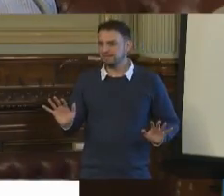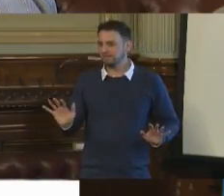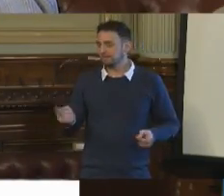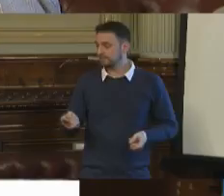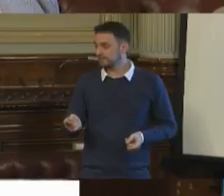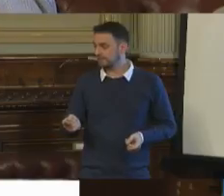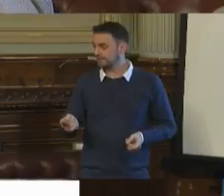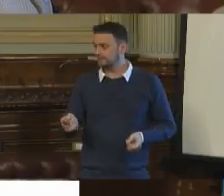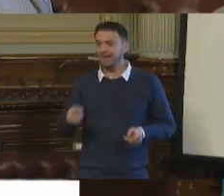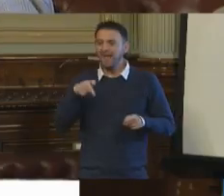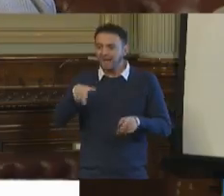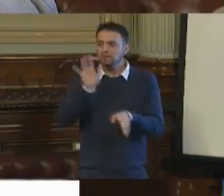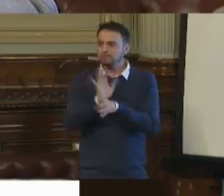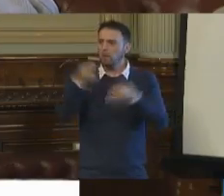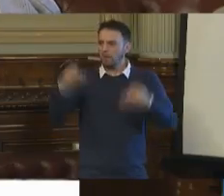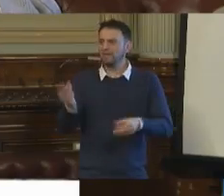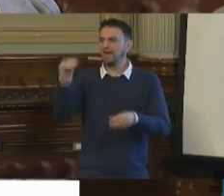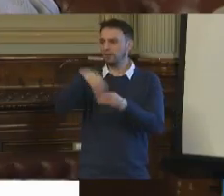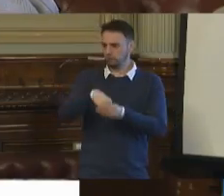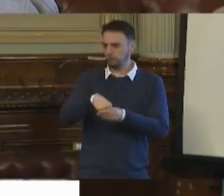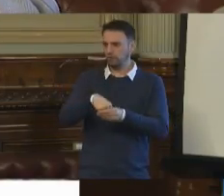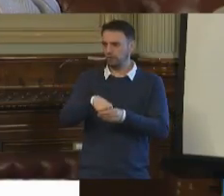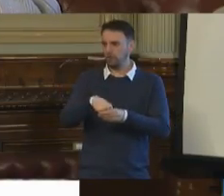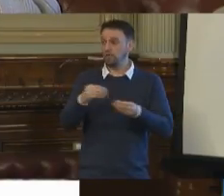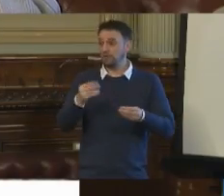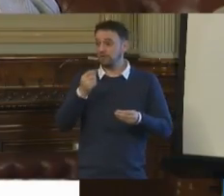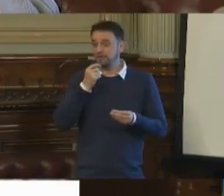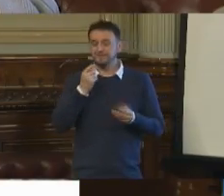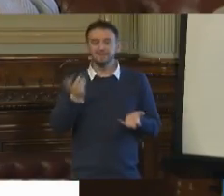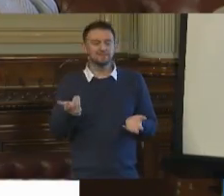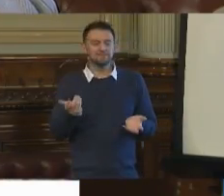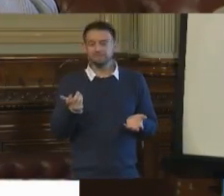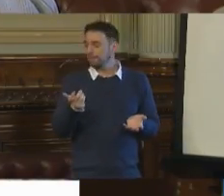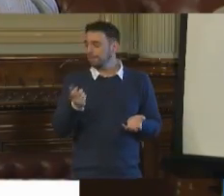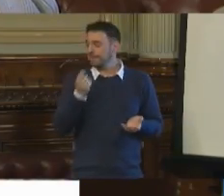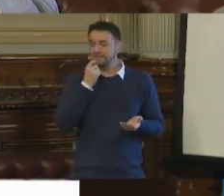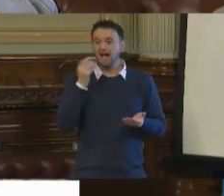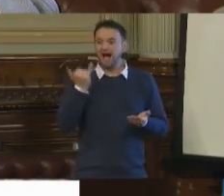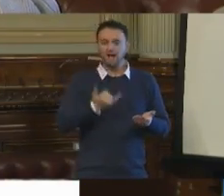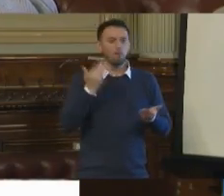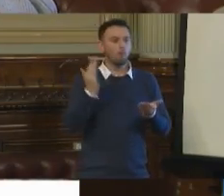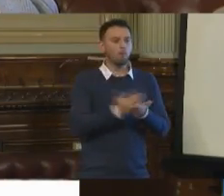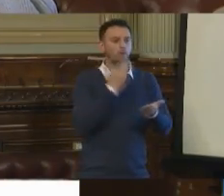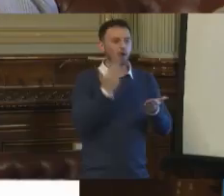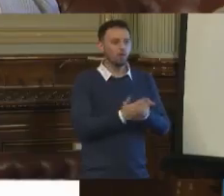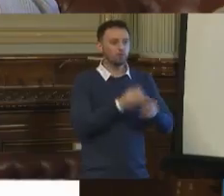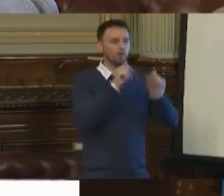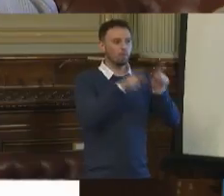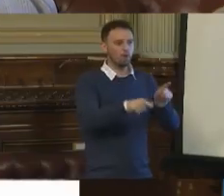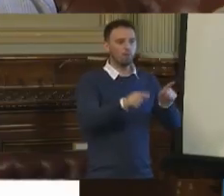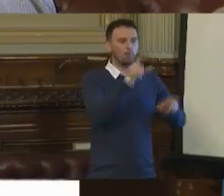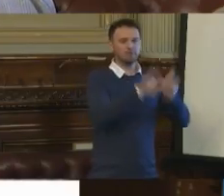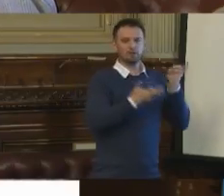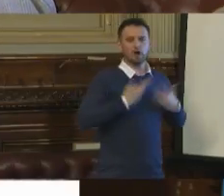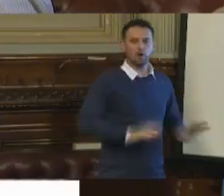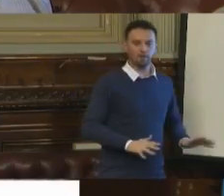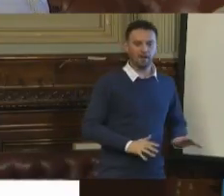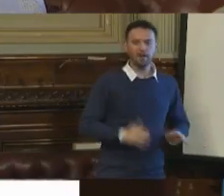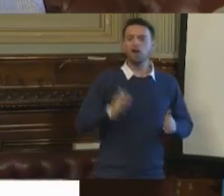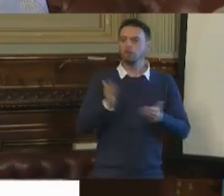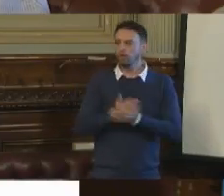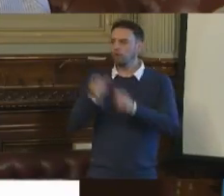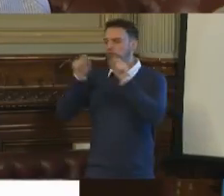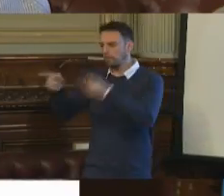es lo que permite la inclusión si no siempre vamos a estar haciendo productos específicos separados